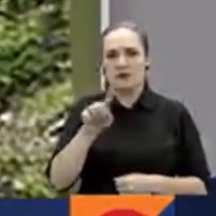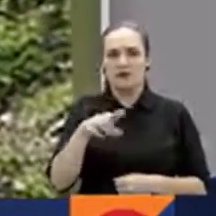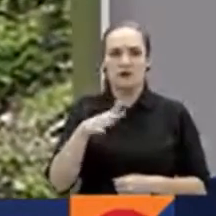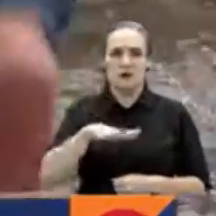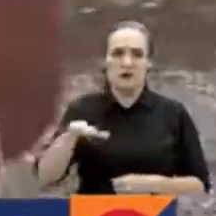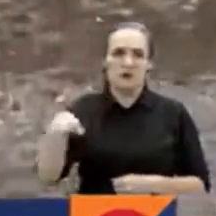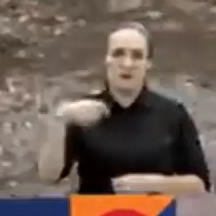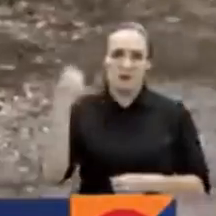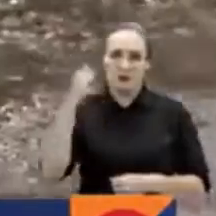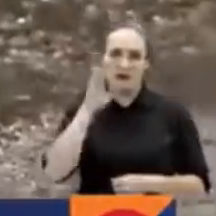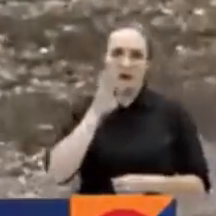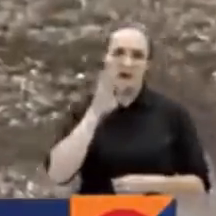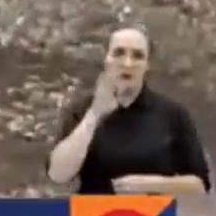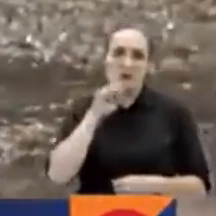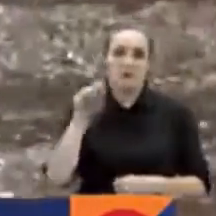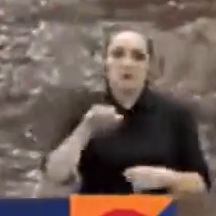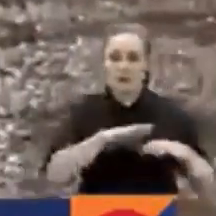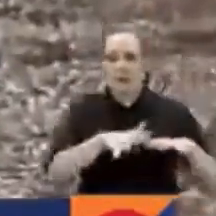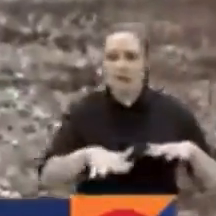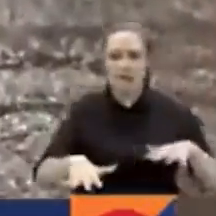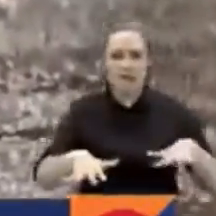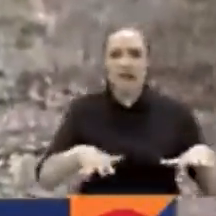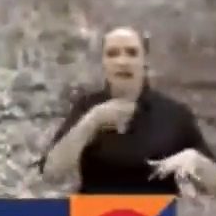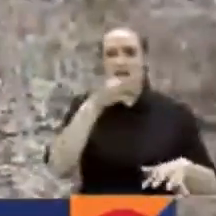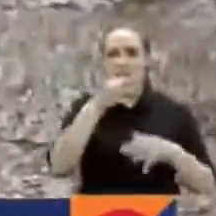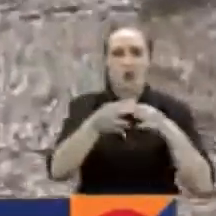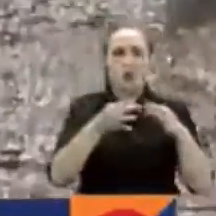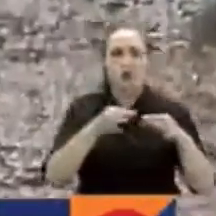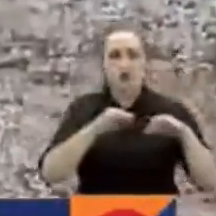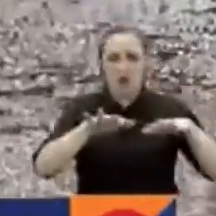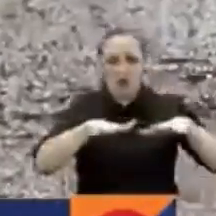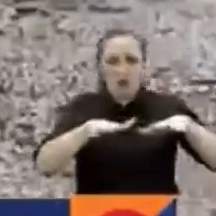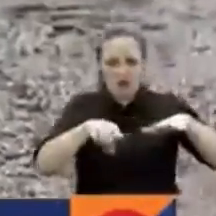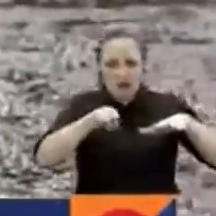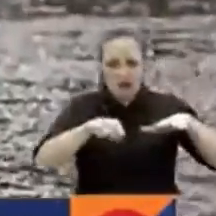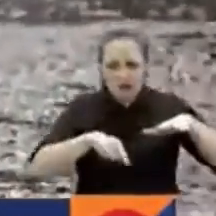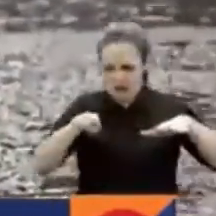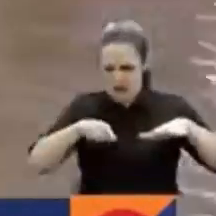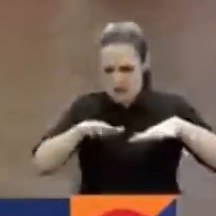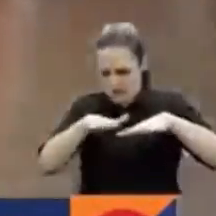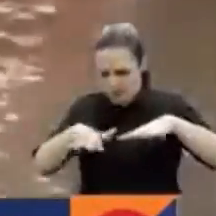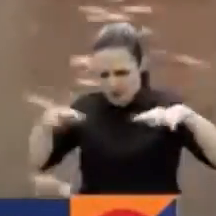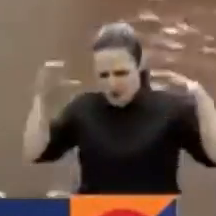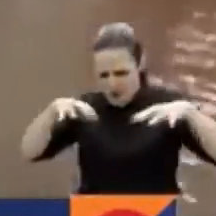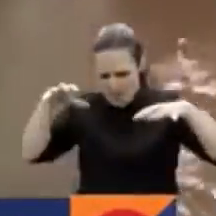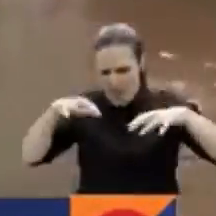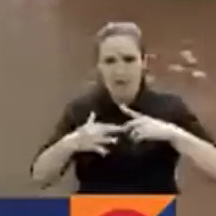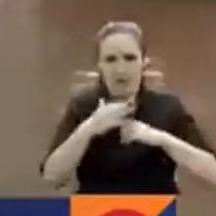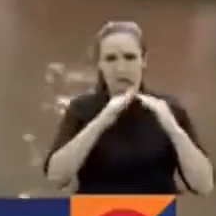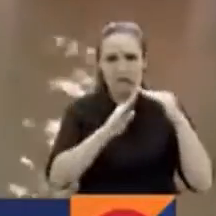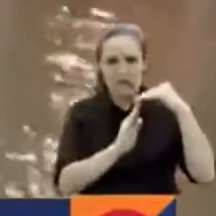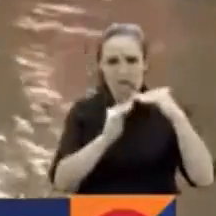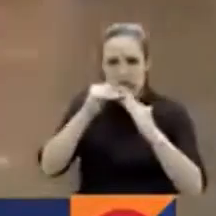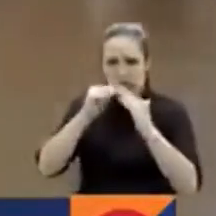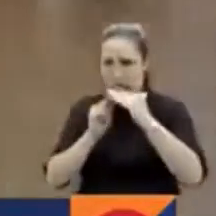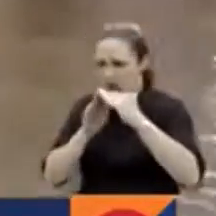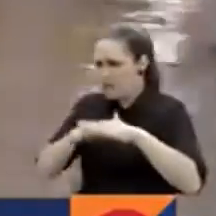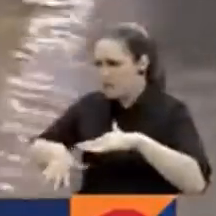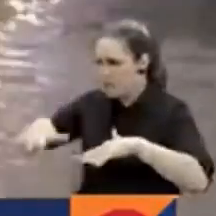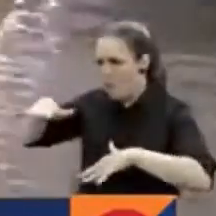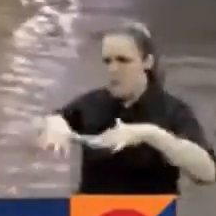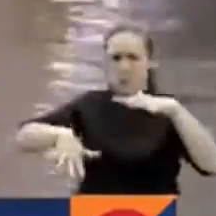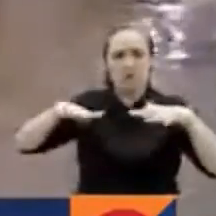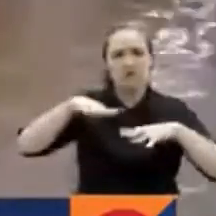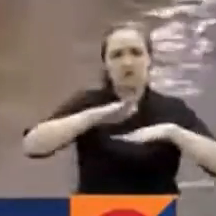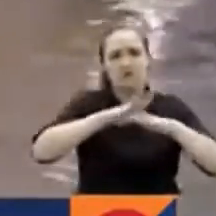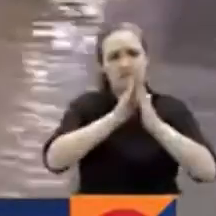Meta. Habitantes del barrio Brisas de la Esperanza denuncian las fallas en los suelos que se presentan en el sector y que están afectando viviendas y terrenos adyacentes.